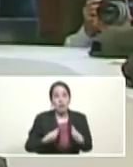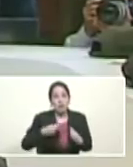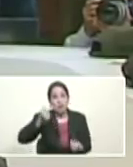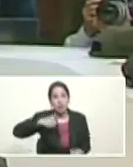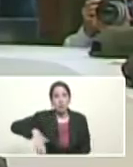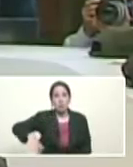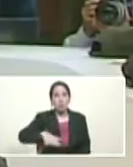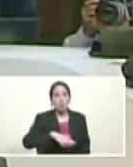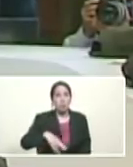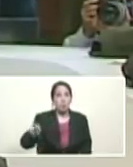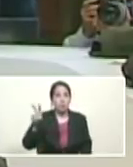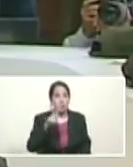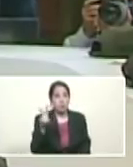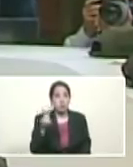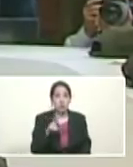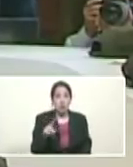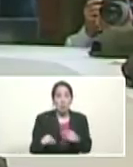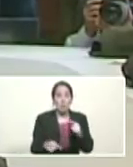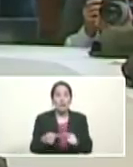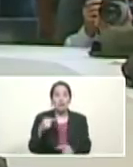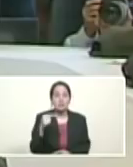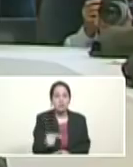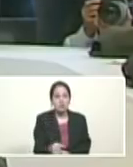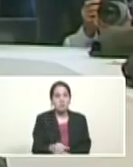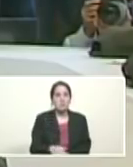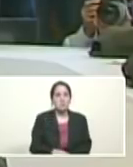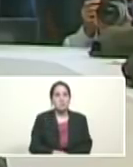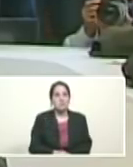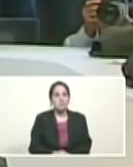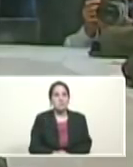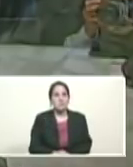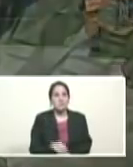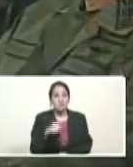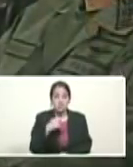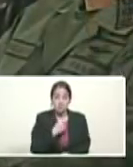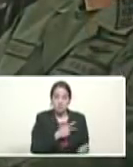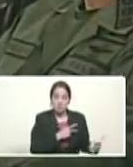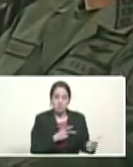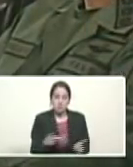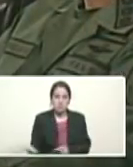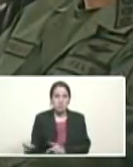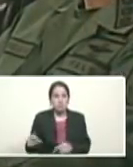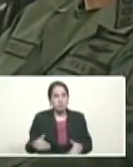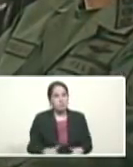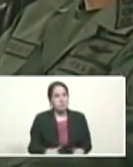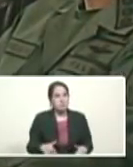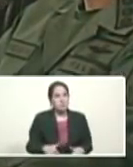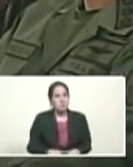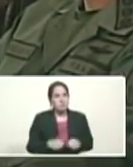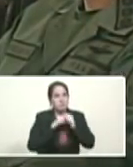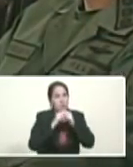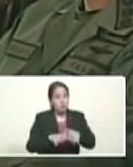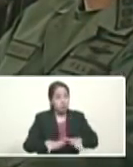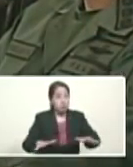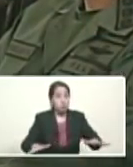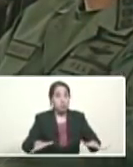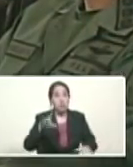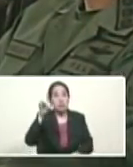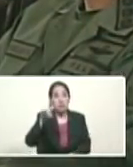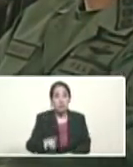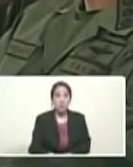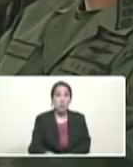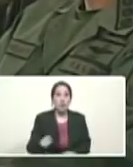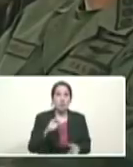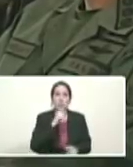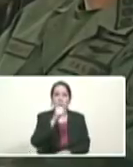entonces eso es el día de mañana y yo los invito pues a hacer un gran esfuerzo un gran despliegue y también hay un plan de medios